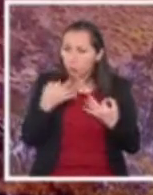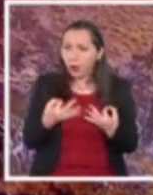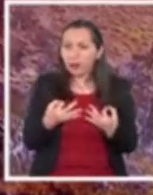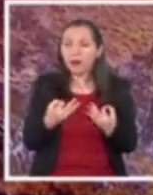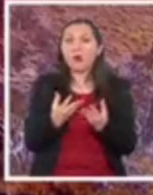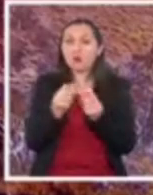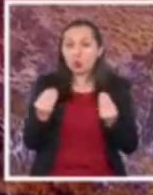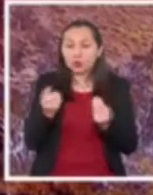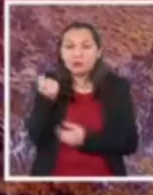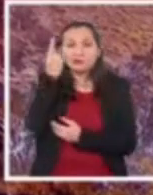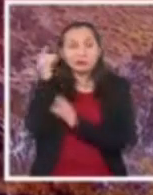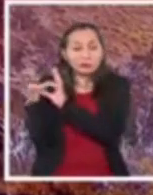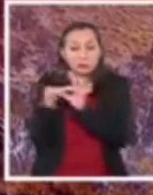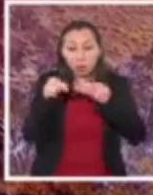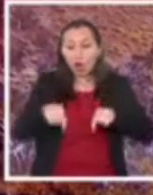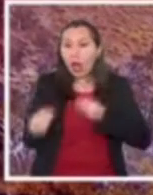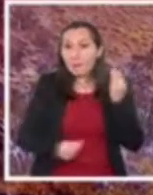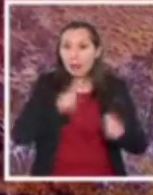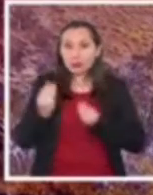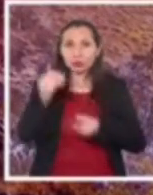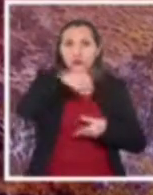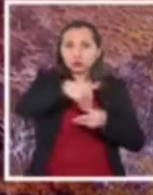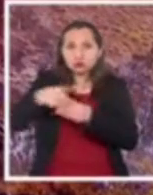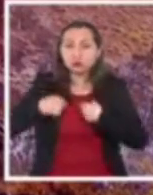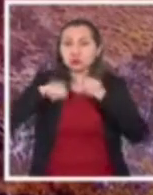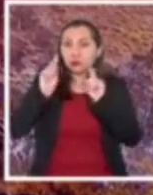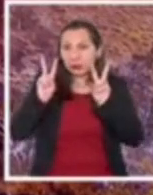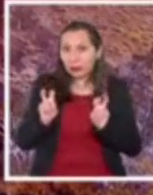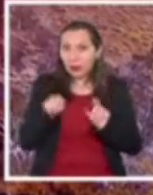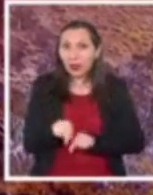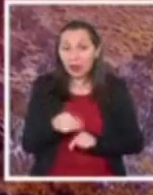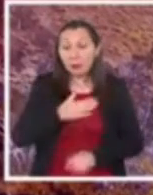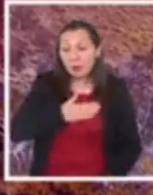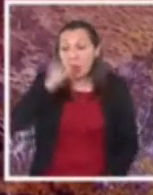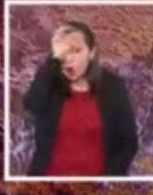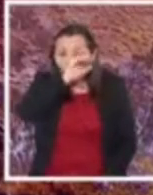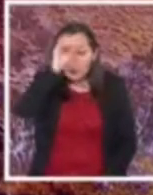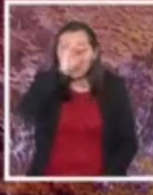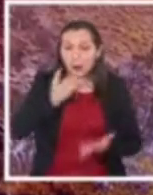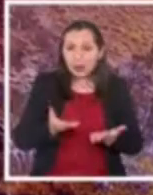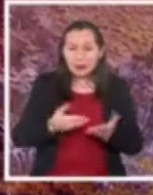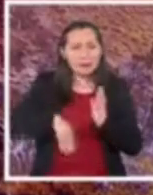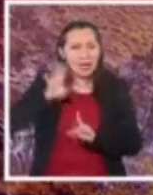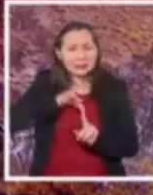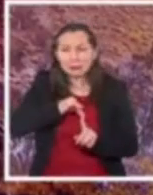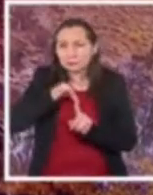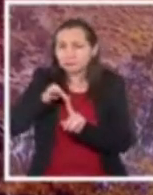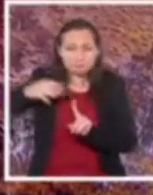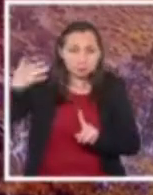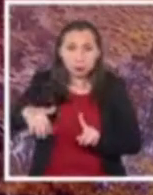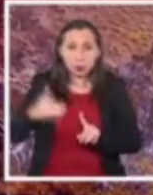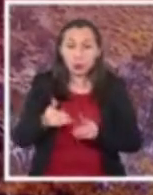muchísimas lecturas de los resultados de hoy y en mi opinión uno de los puntos más relevantes